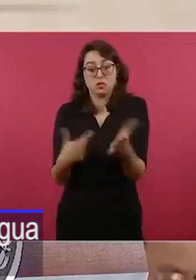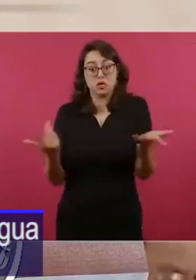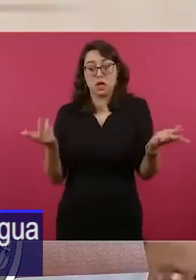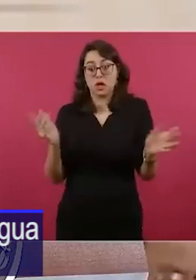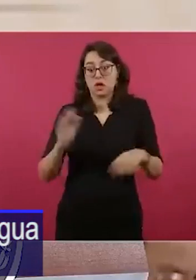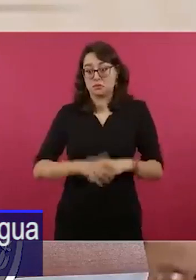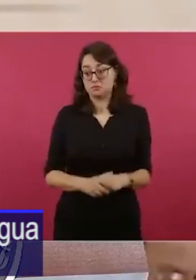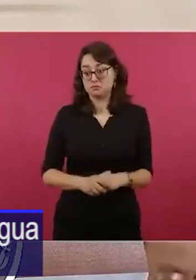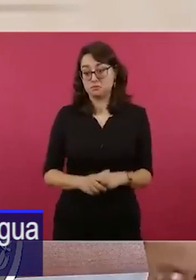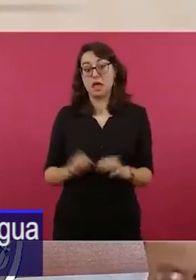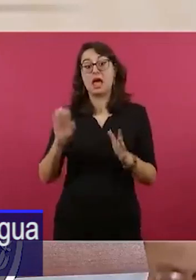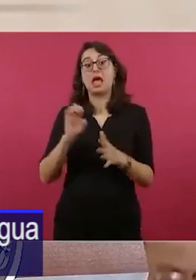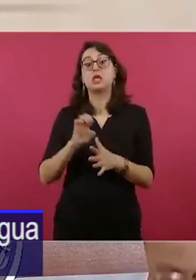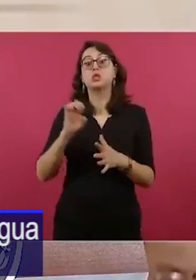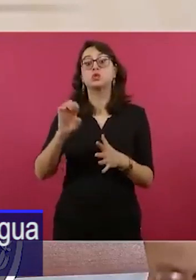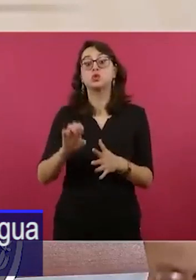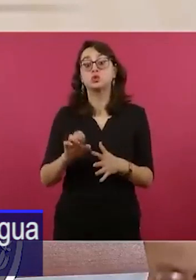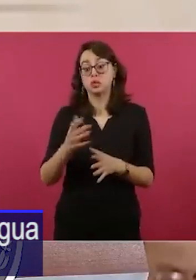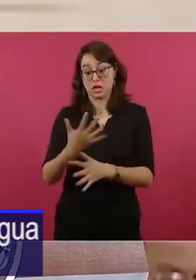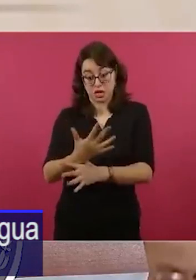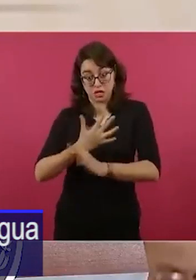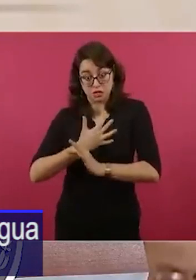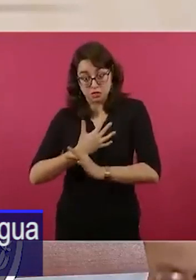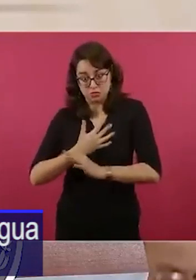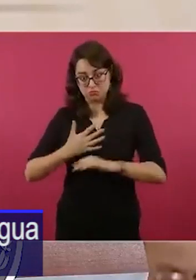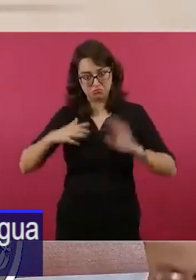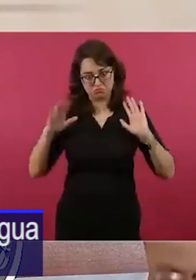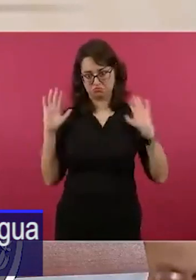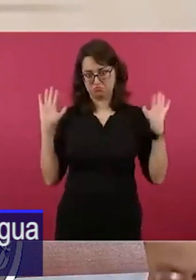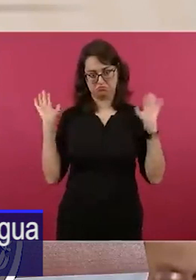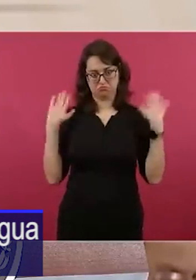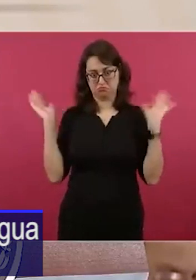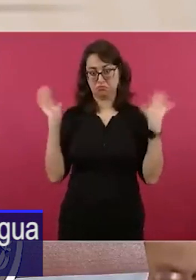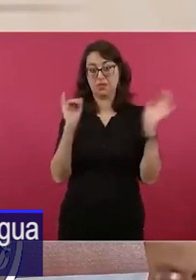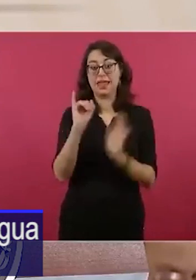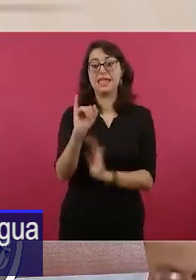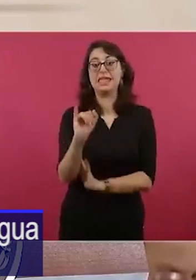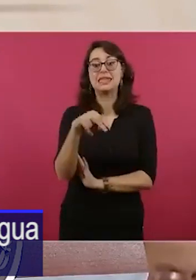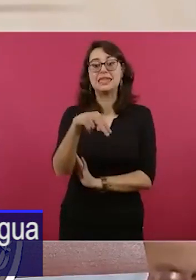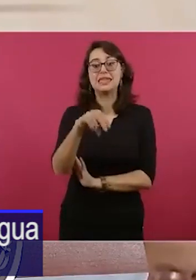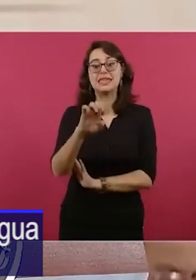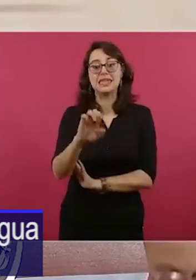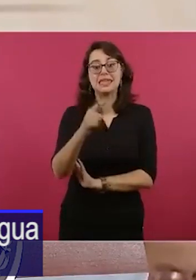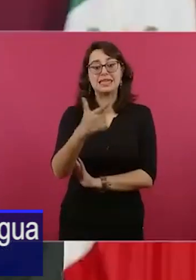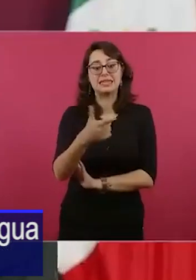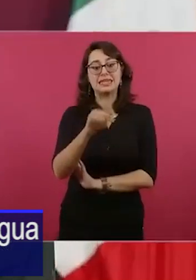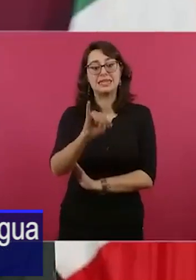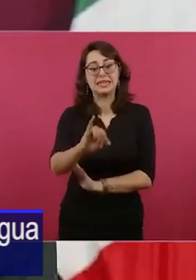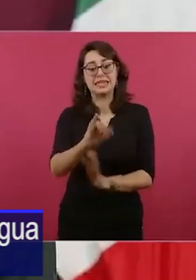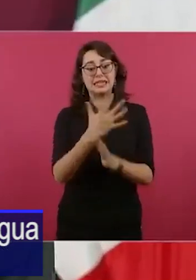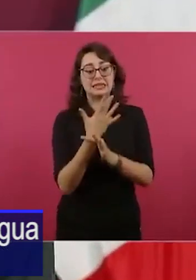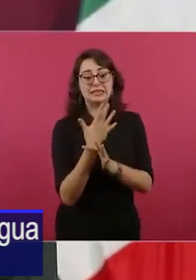López Obrador supervisa avances del proyecto Agua Saludable para la Laguna. El presidente Andrés Manuel López Obrador